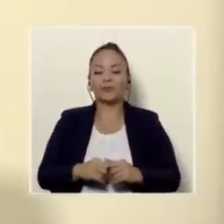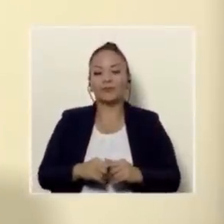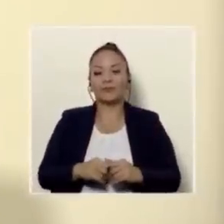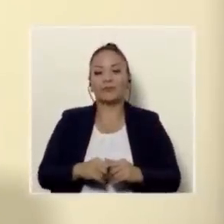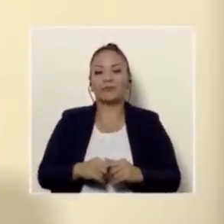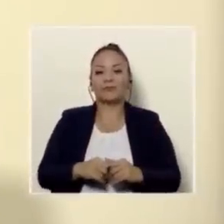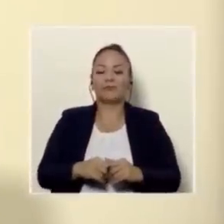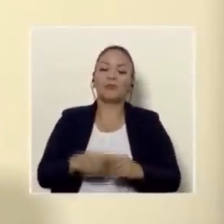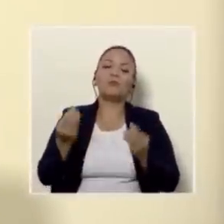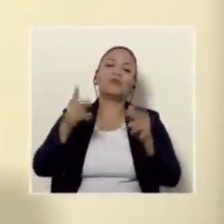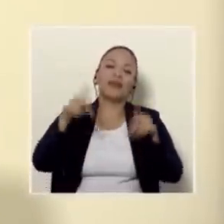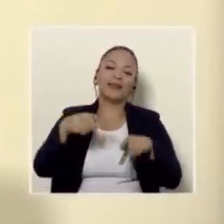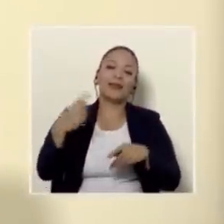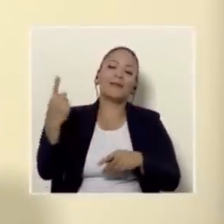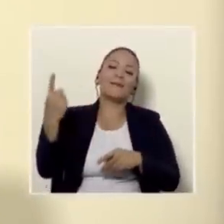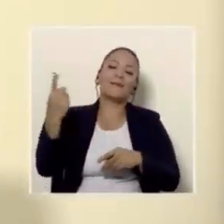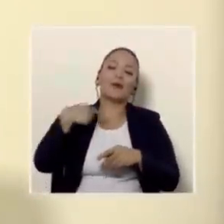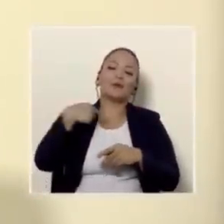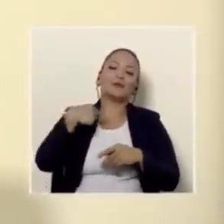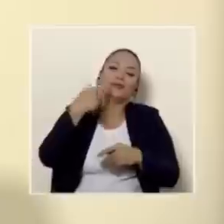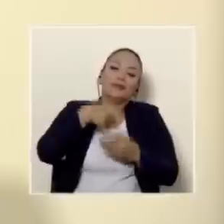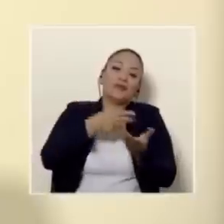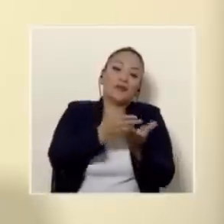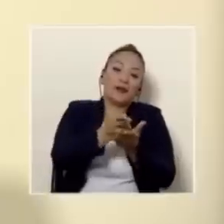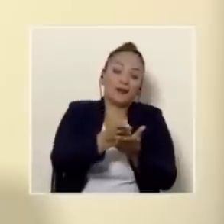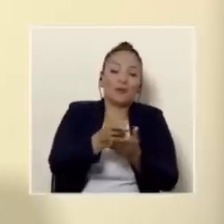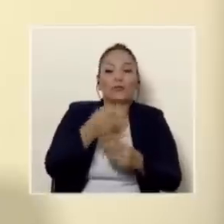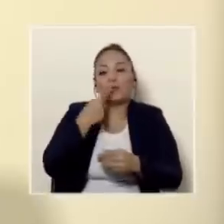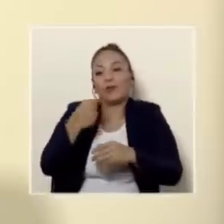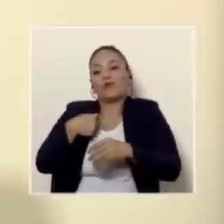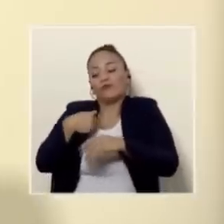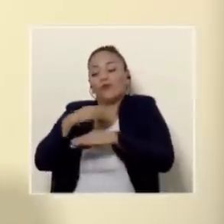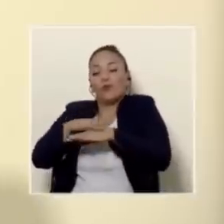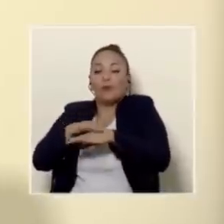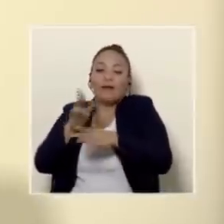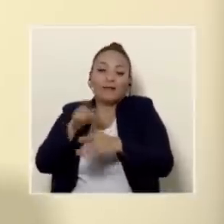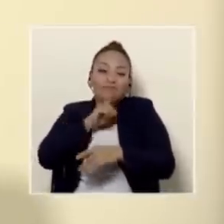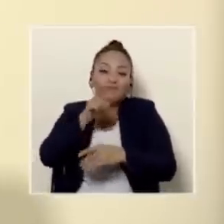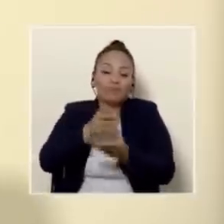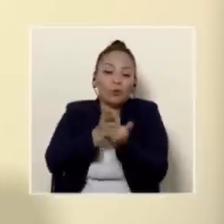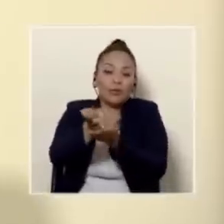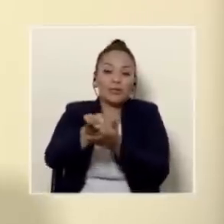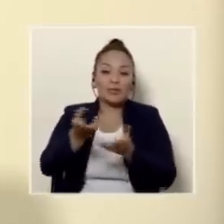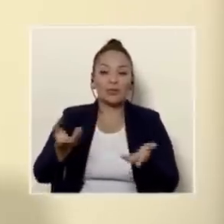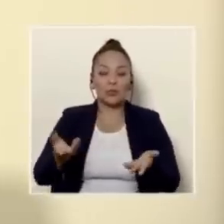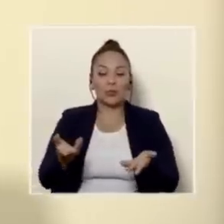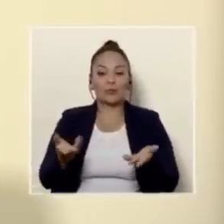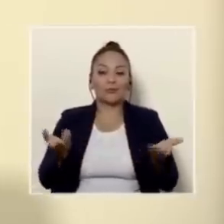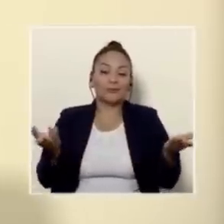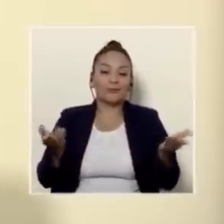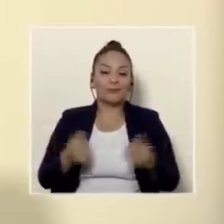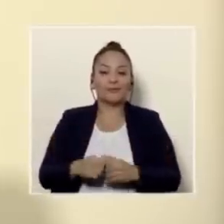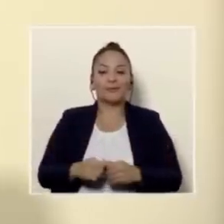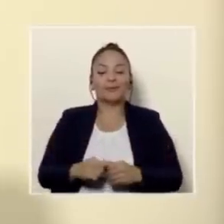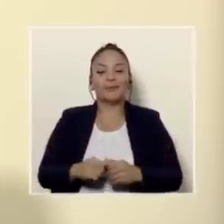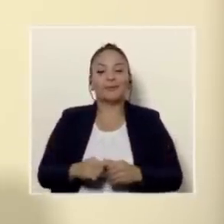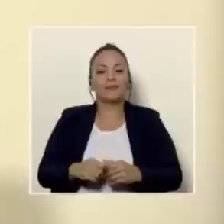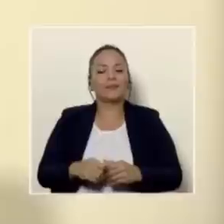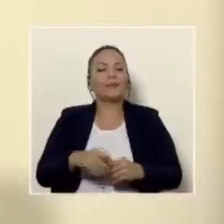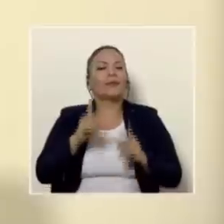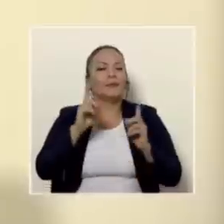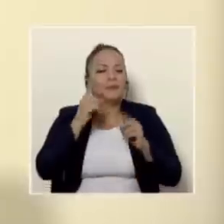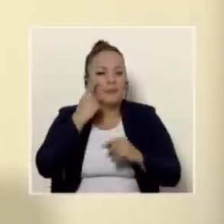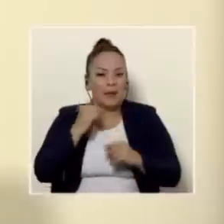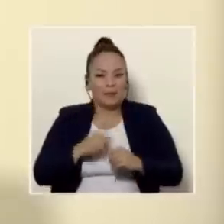Me acusan de serlo y me declaro culpable de ser franco.